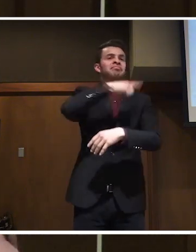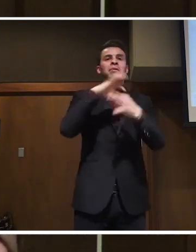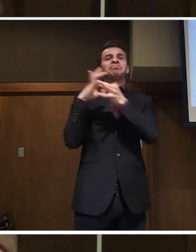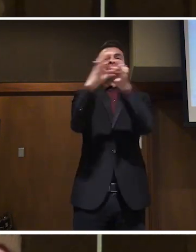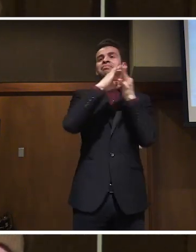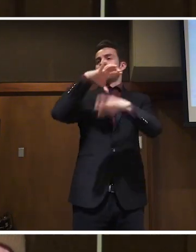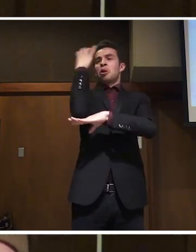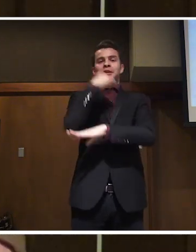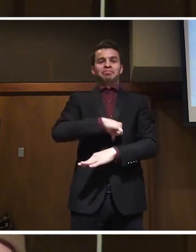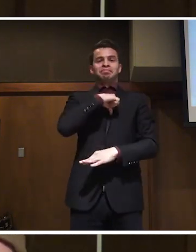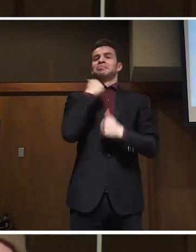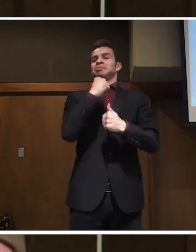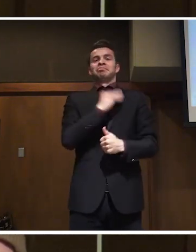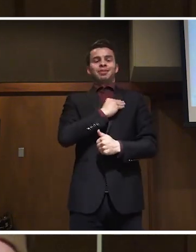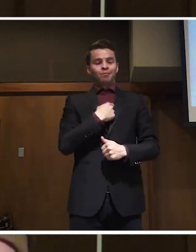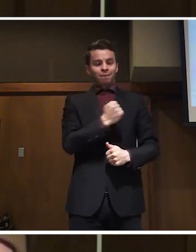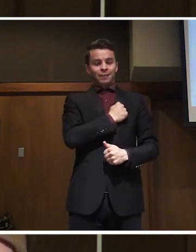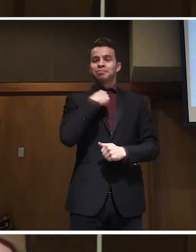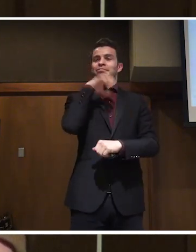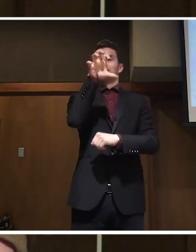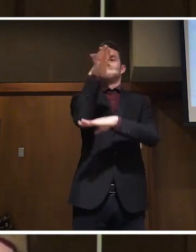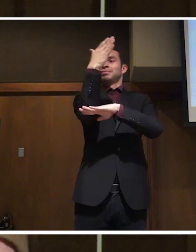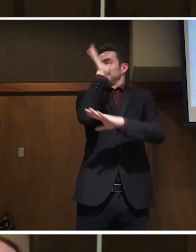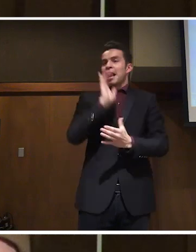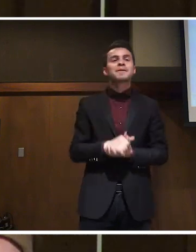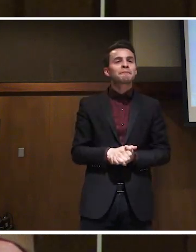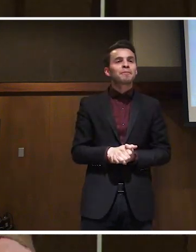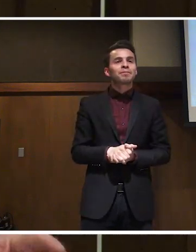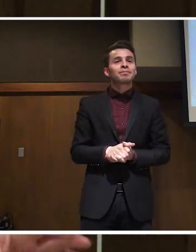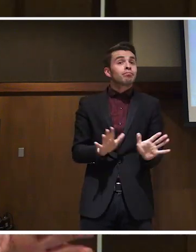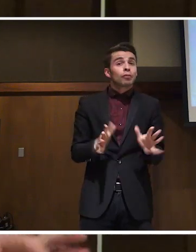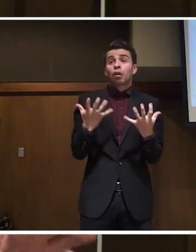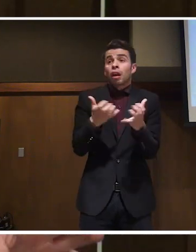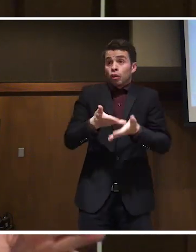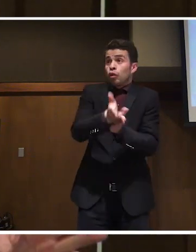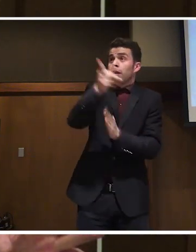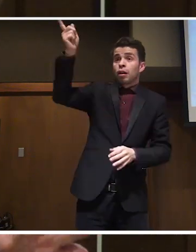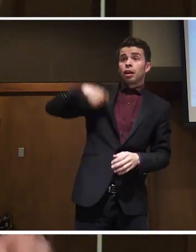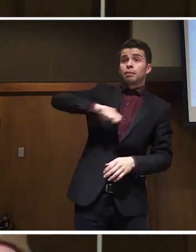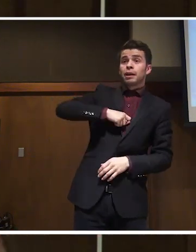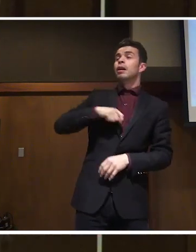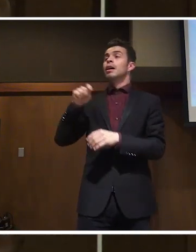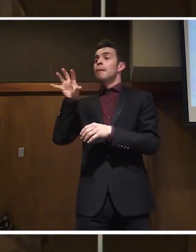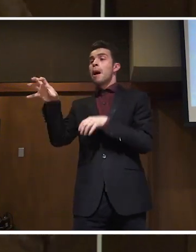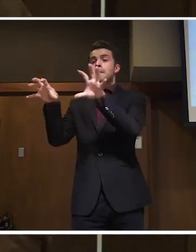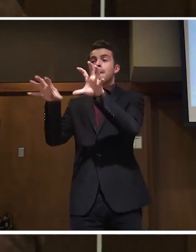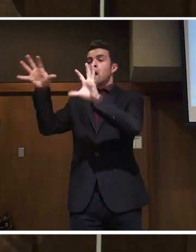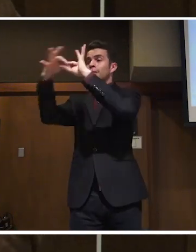que en general no tenemos que preocuparnos tanto por ser una nación, sino que es mucho mejor que seamos, como España, un conglomerado de naciones.